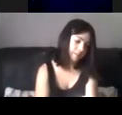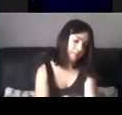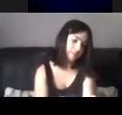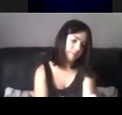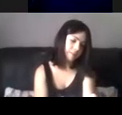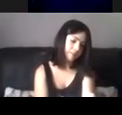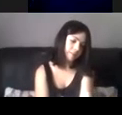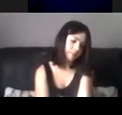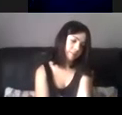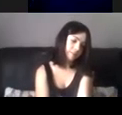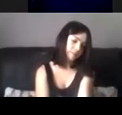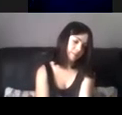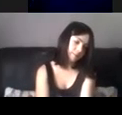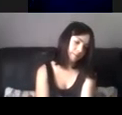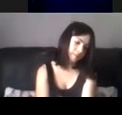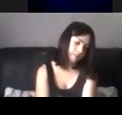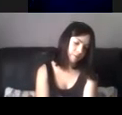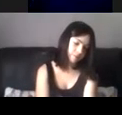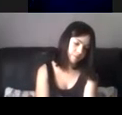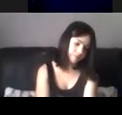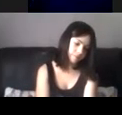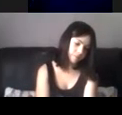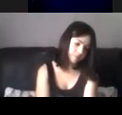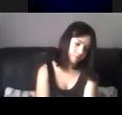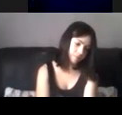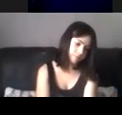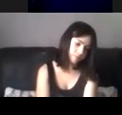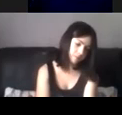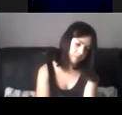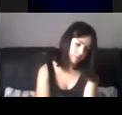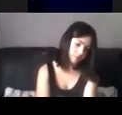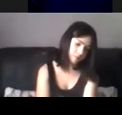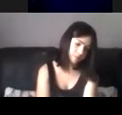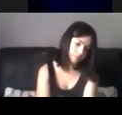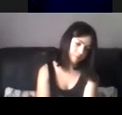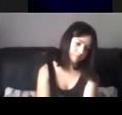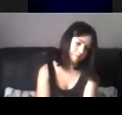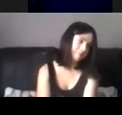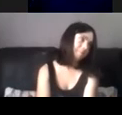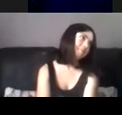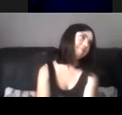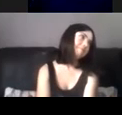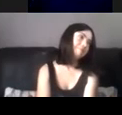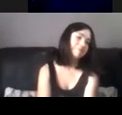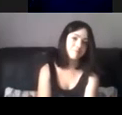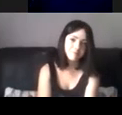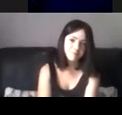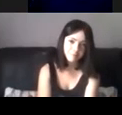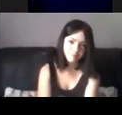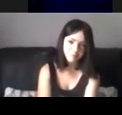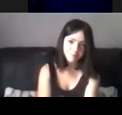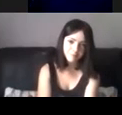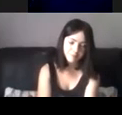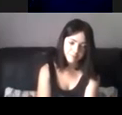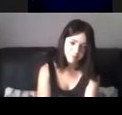necesidad de leer cierto libro que ustedes están en este caso haciendo la reseña y para ahí para ese objetivo va este